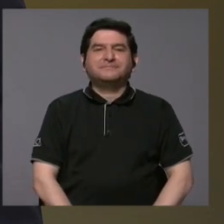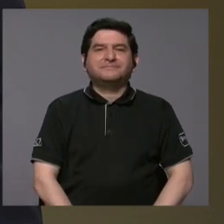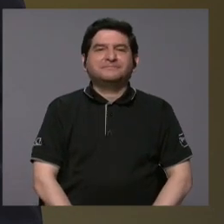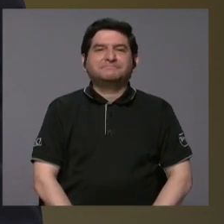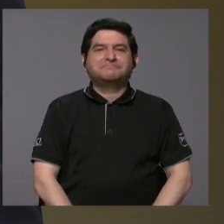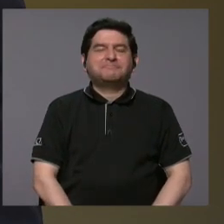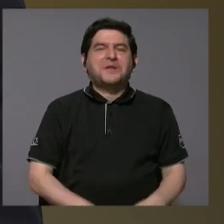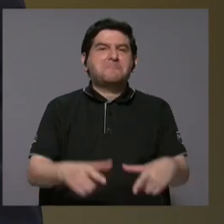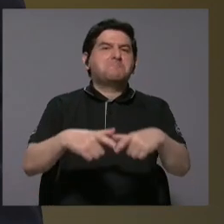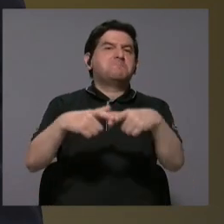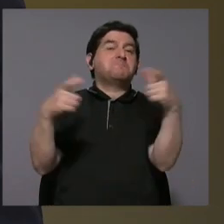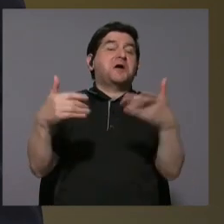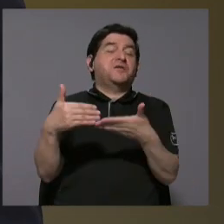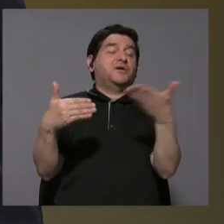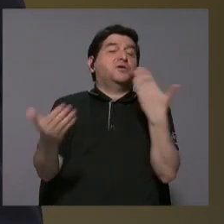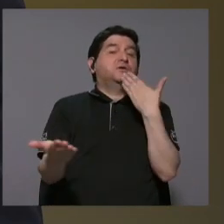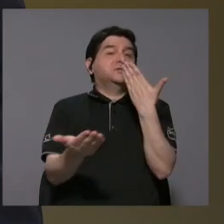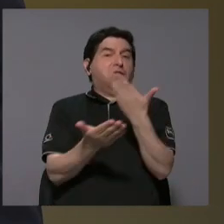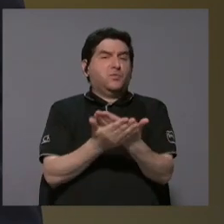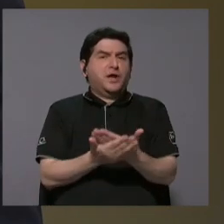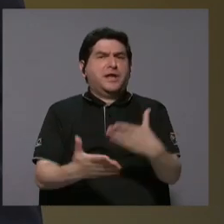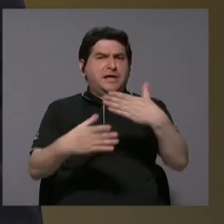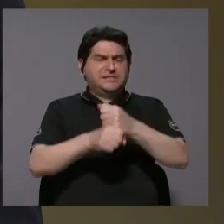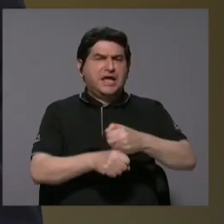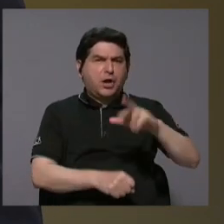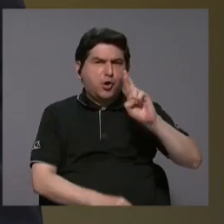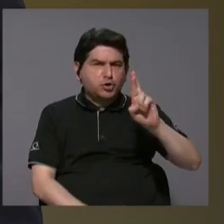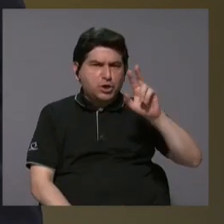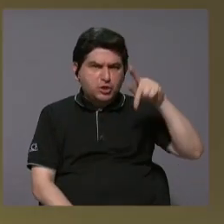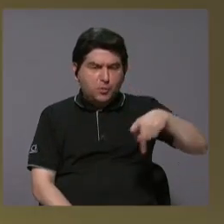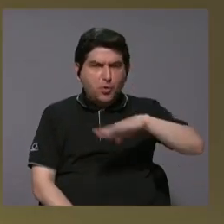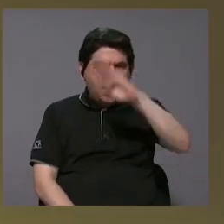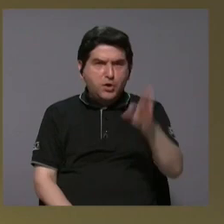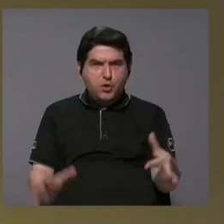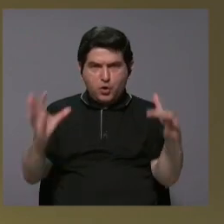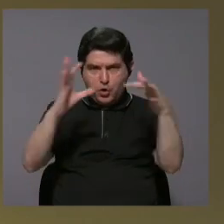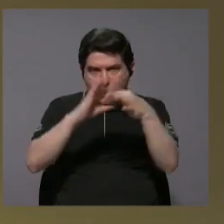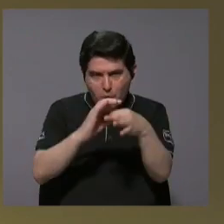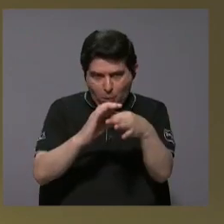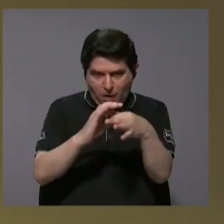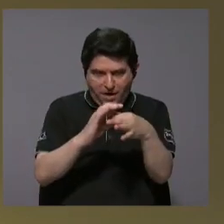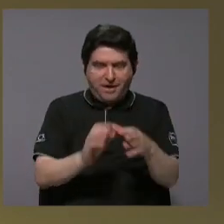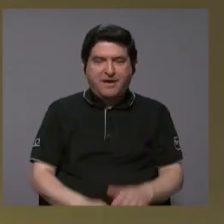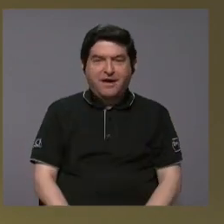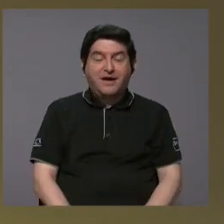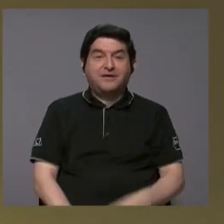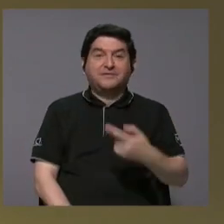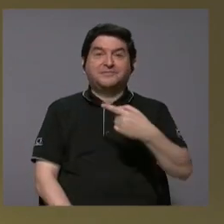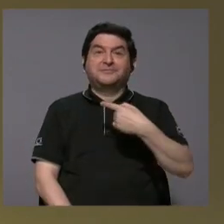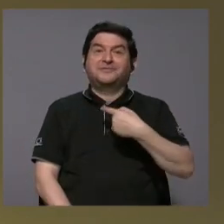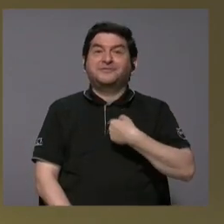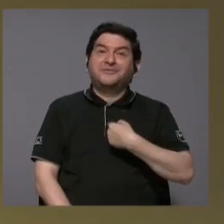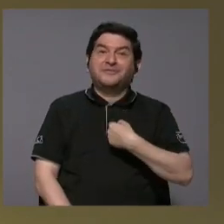la mayor parte de las cosas buenas que ha hecho Don Rosendo nunca tuvieron que ver con lo que yo